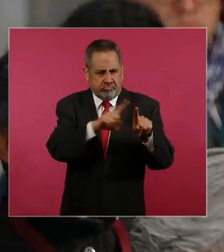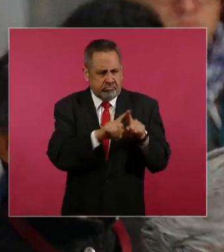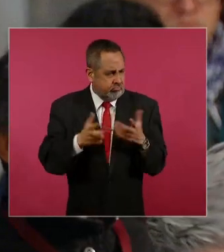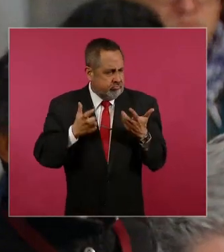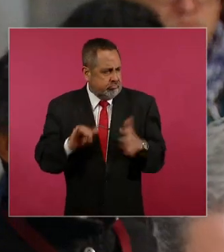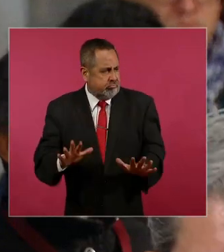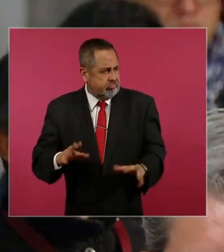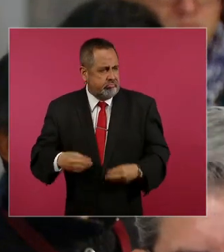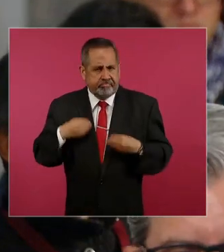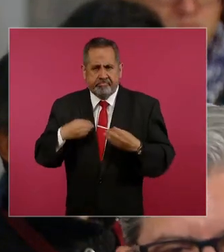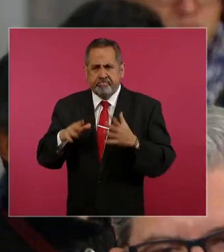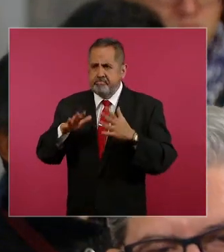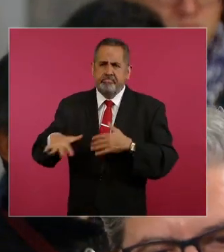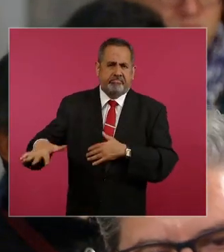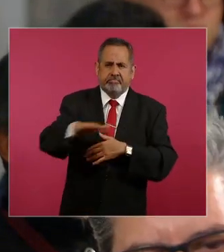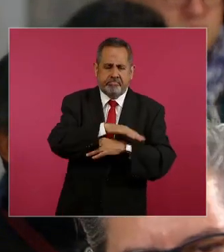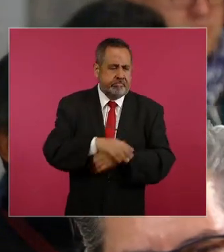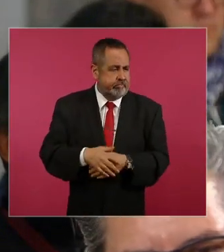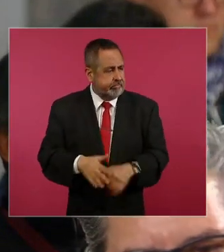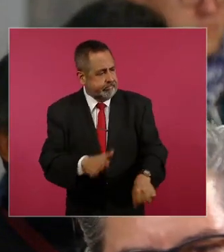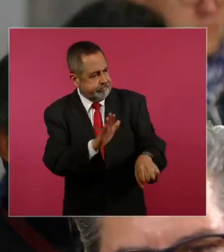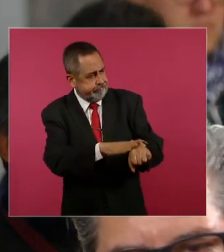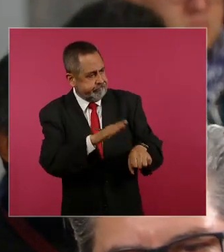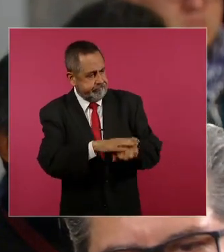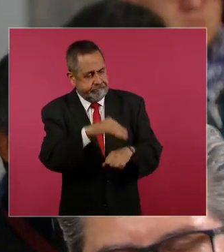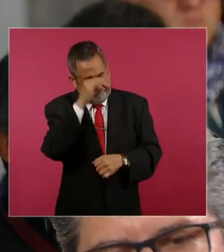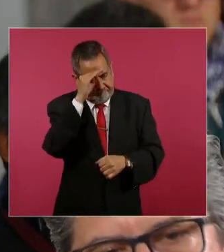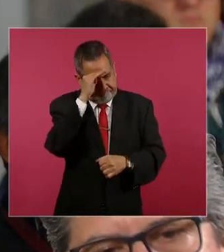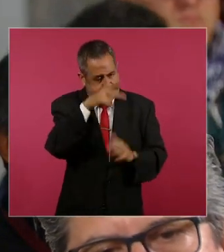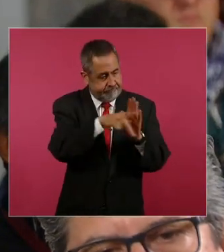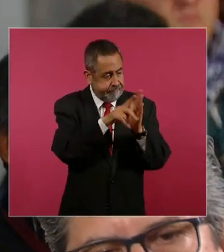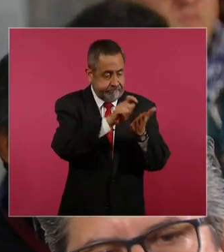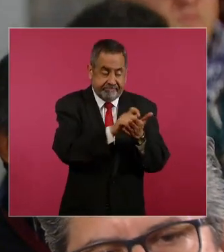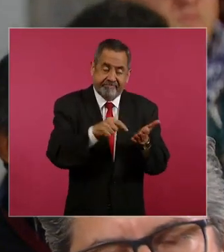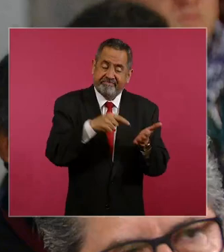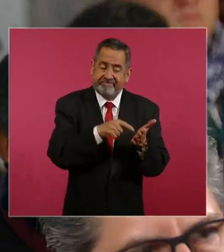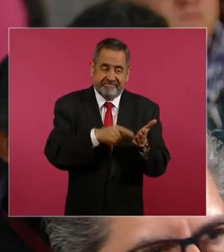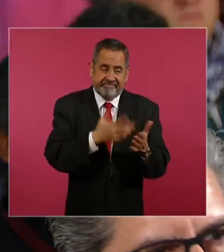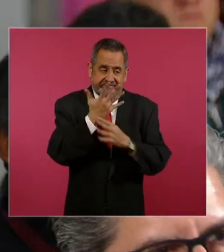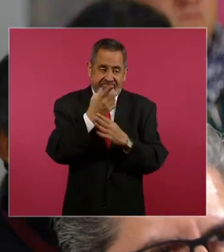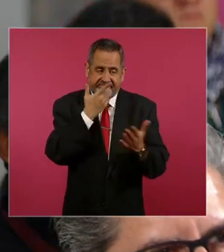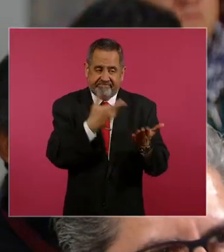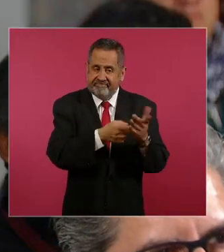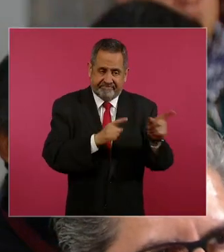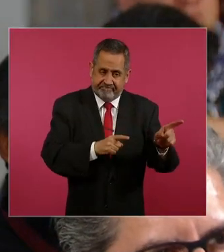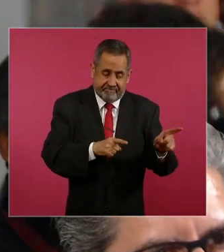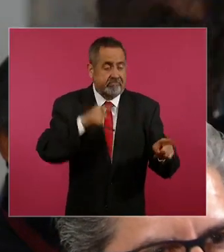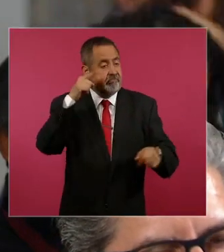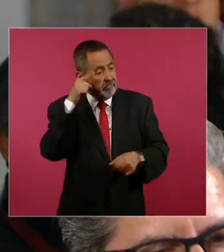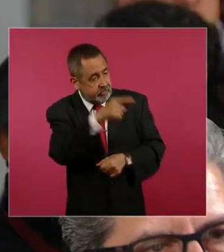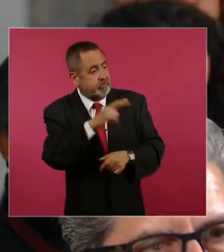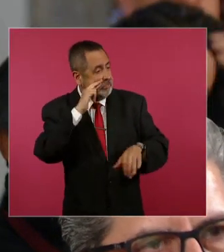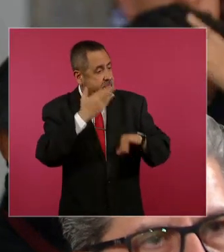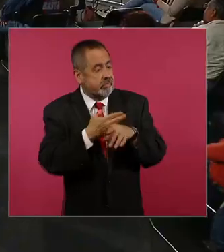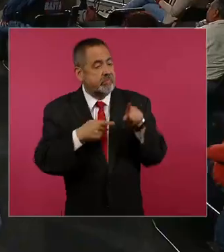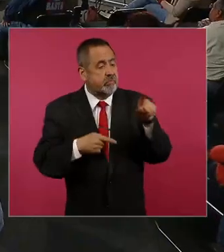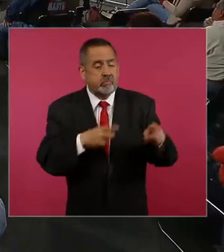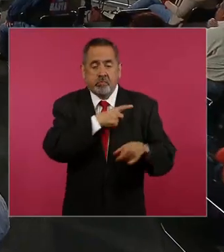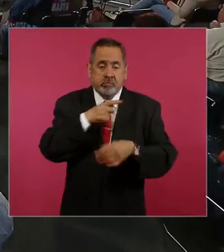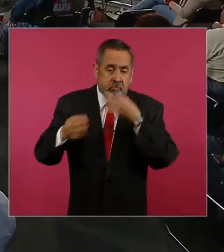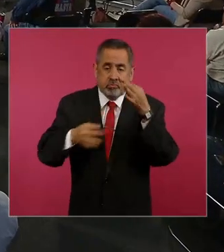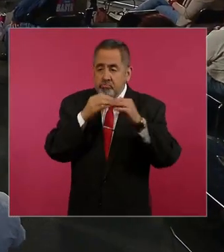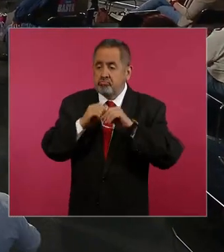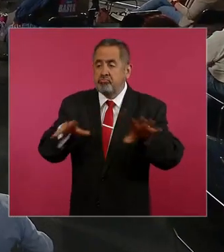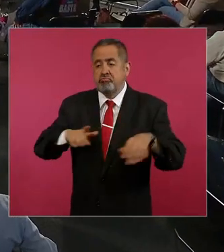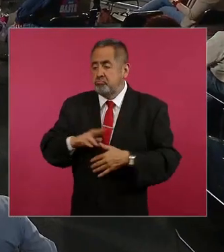Le instamos a reflexionar sobre sus palabras como periodista. Usted tiene la responsabilidad de promover un ambiente